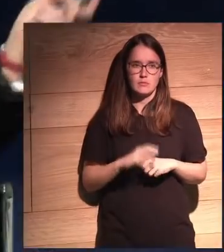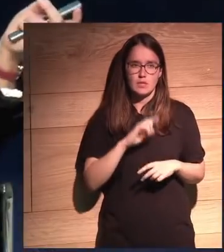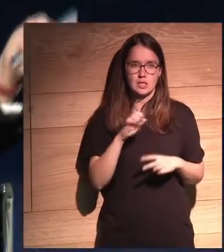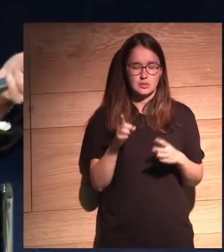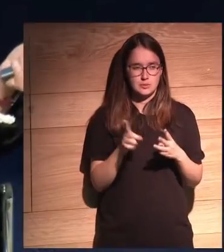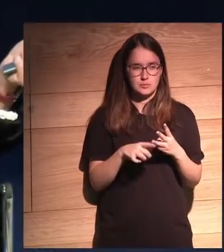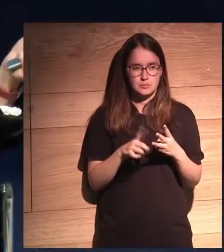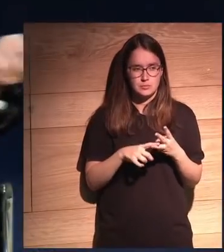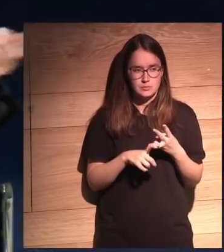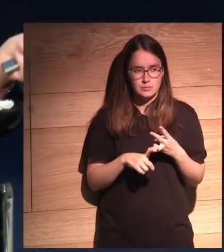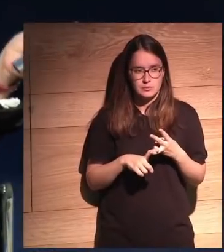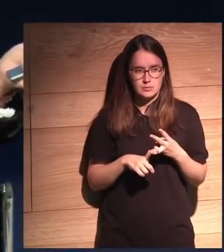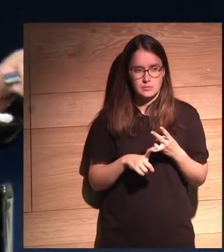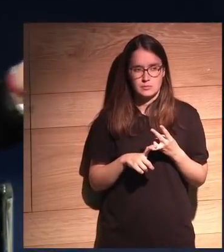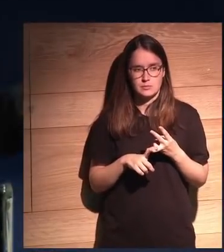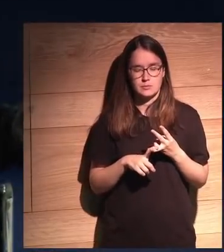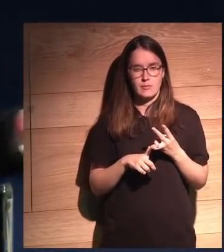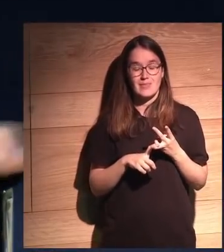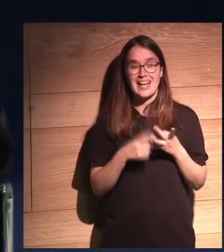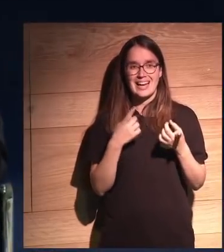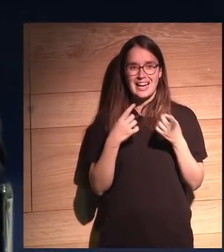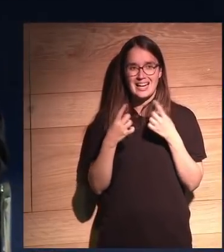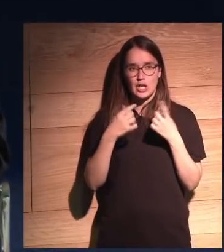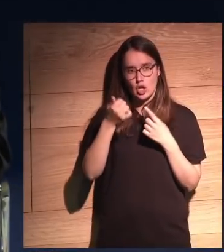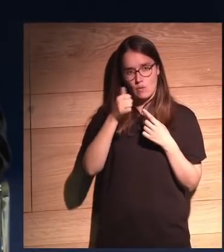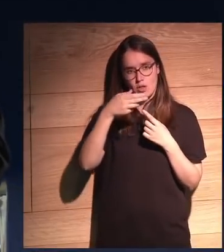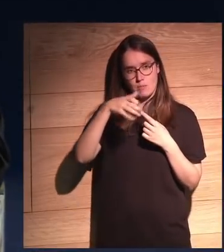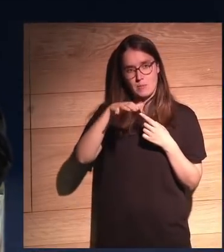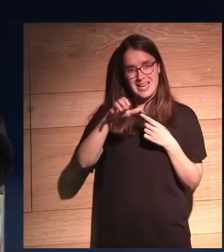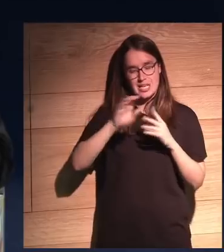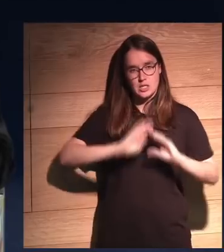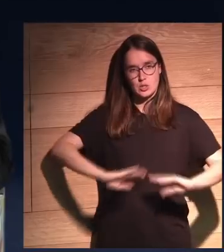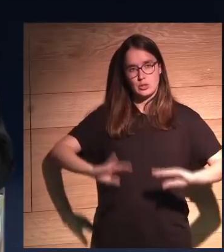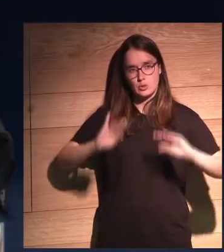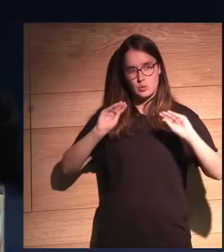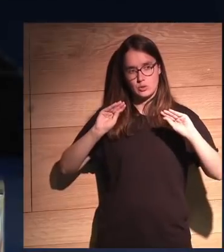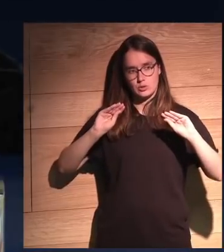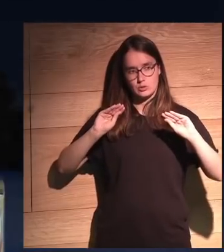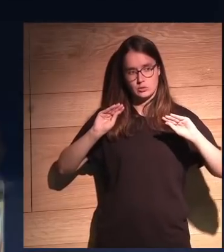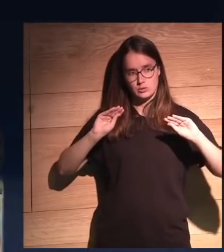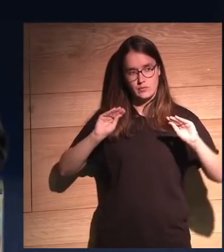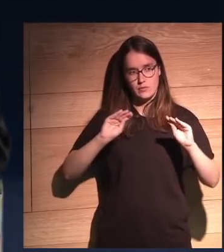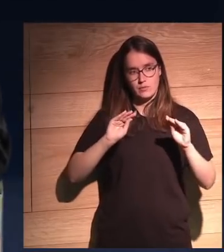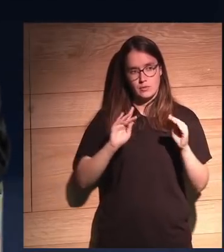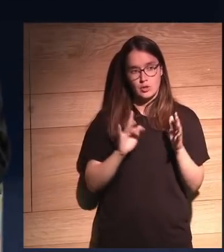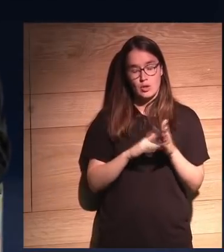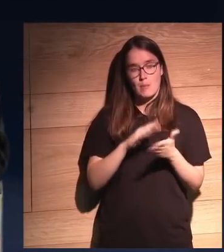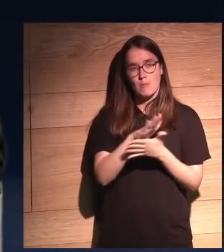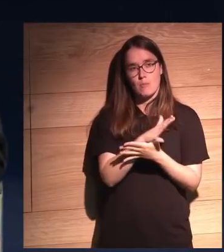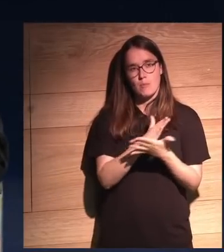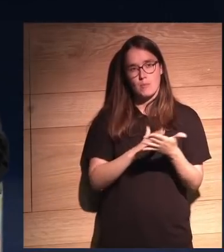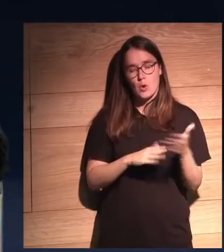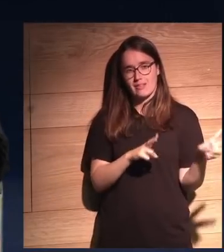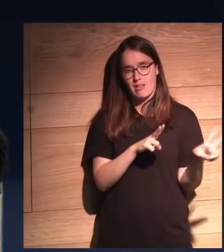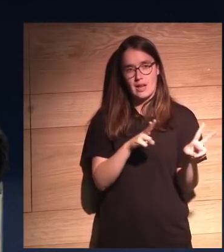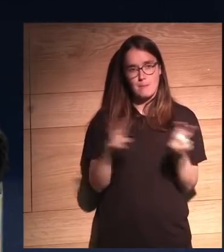después está el que era el novio de Marie Laurencin, que fue, bueno, el gran poeta de la